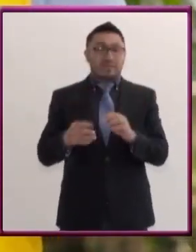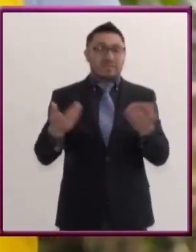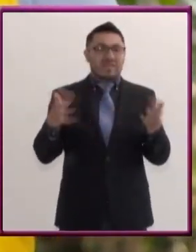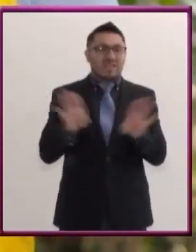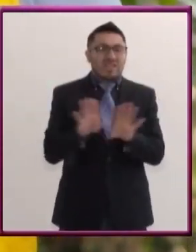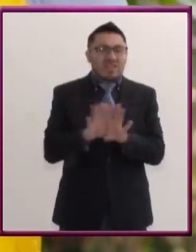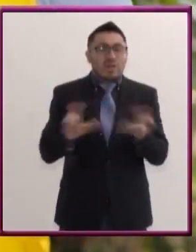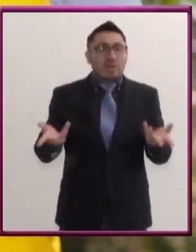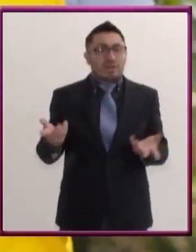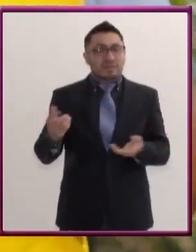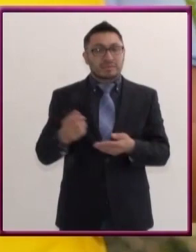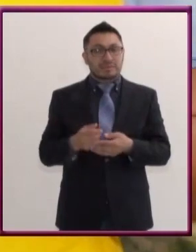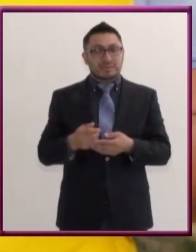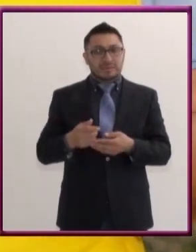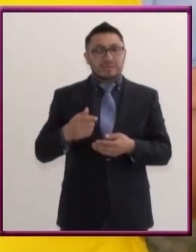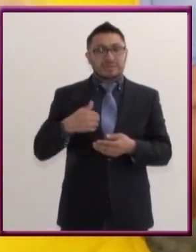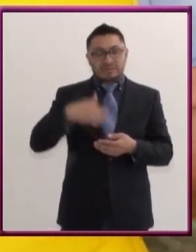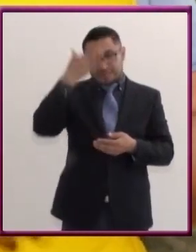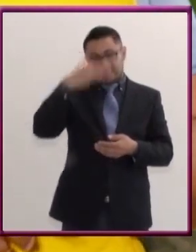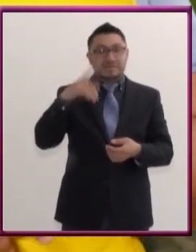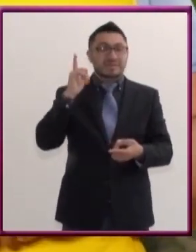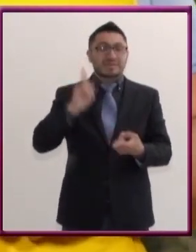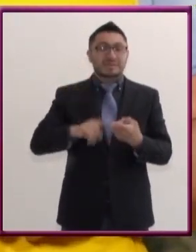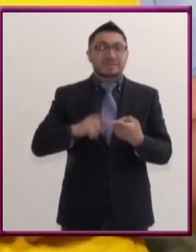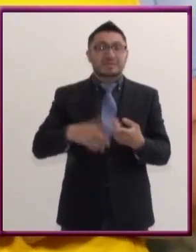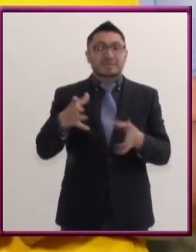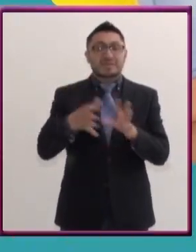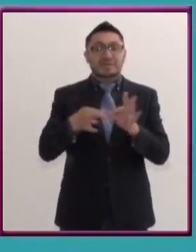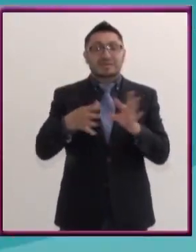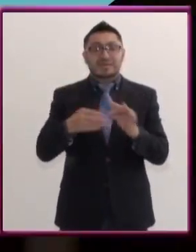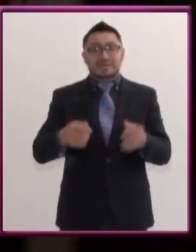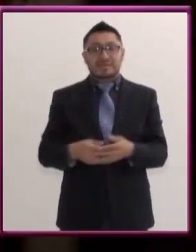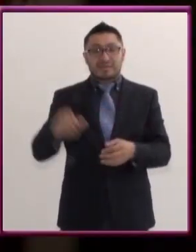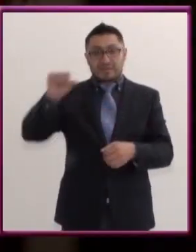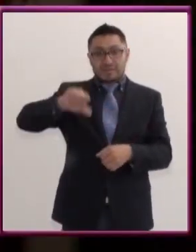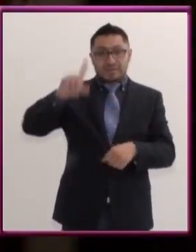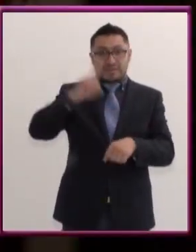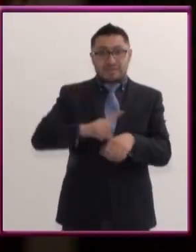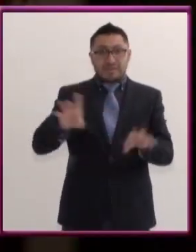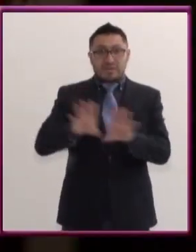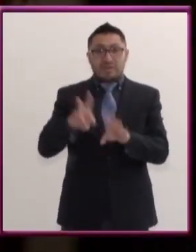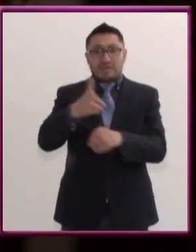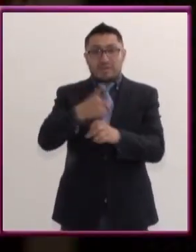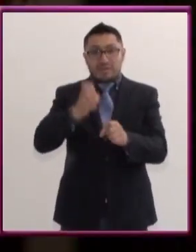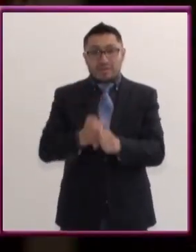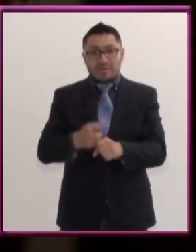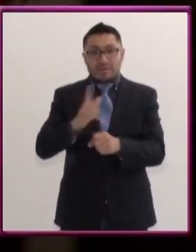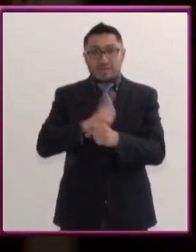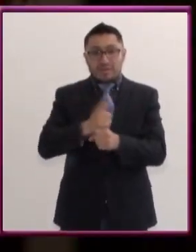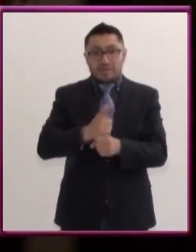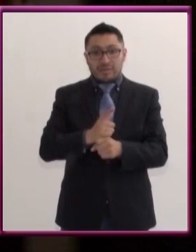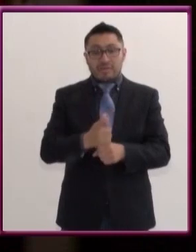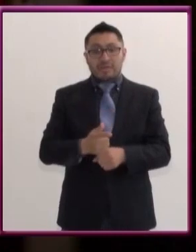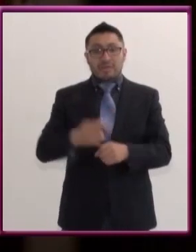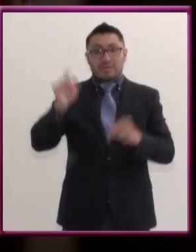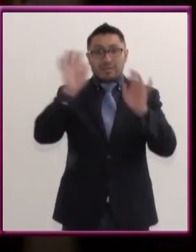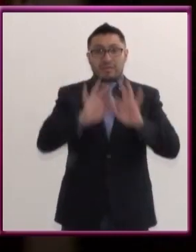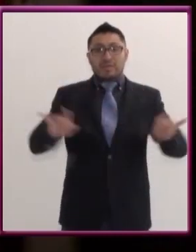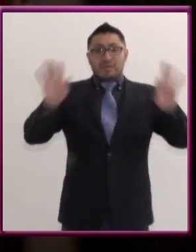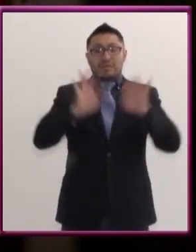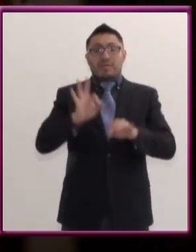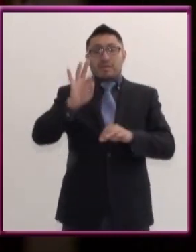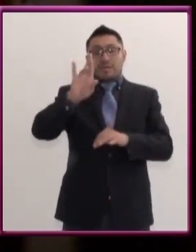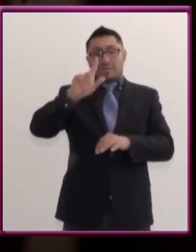se calculan? Pues yo sé quién puede explicarnos eso. El día de hoy tenemos como invitado al licenciado en